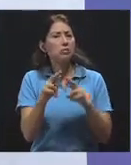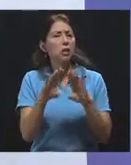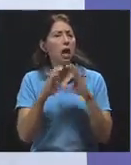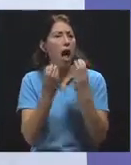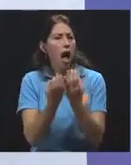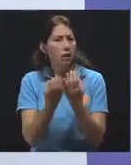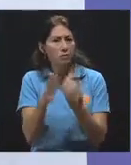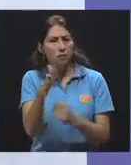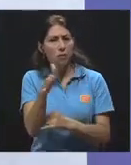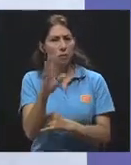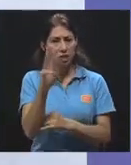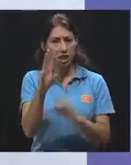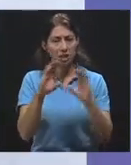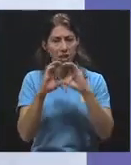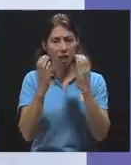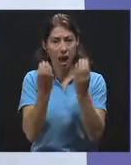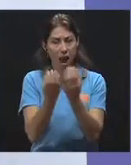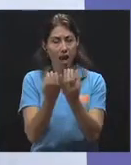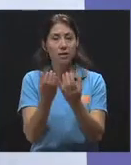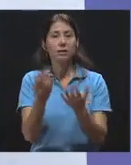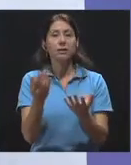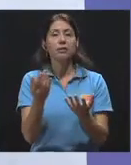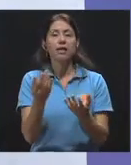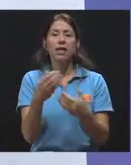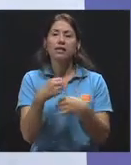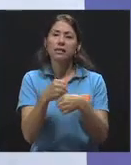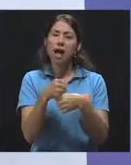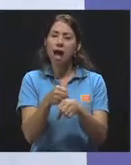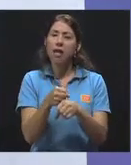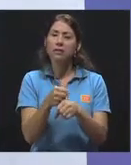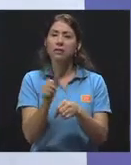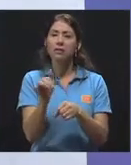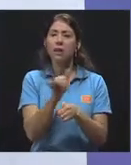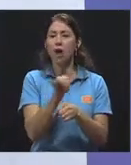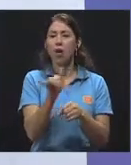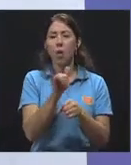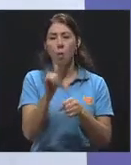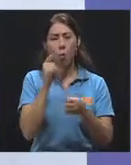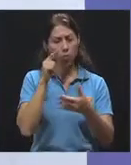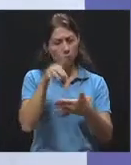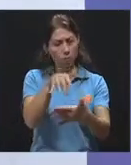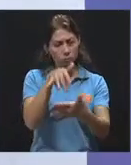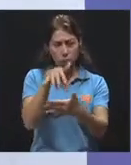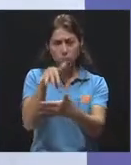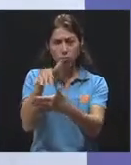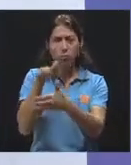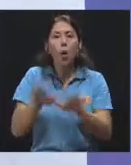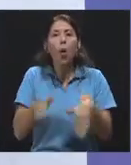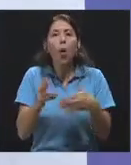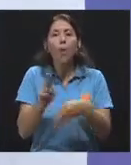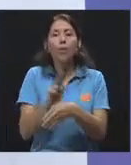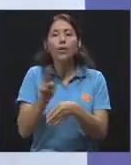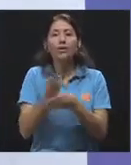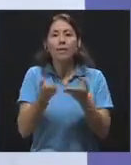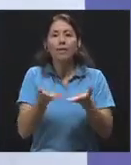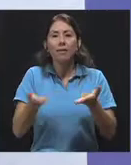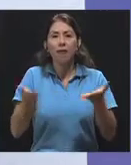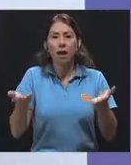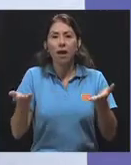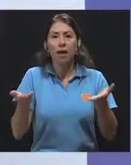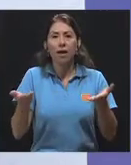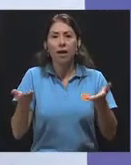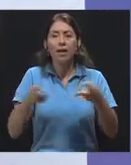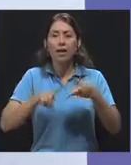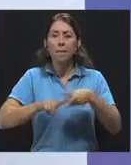sesiones, alrededor de 6 sesiones, hacías como una pequeña, o sea, un recorrido de cómo utilizar las herramientas y cómo de